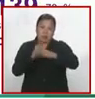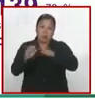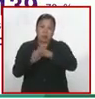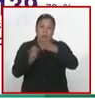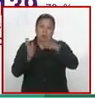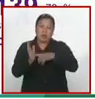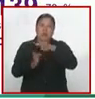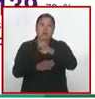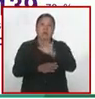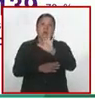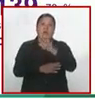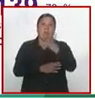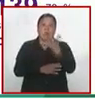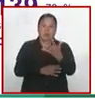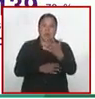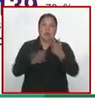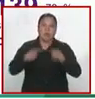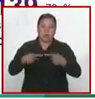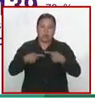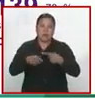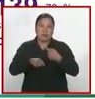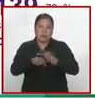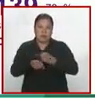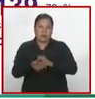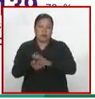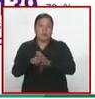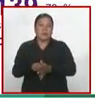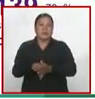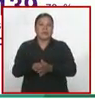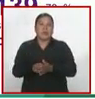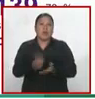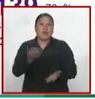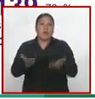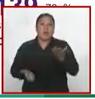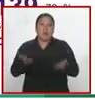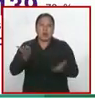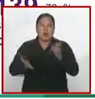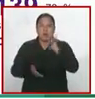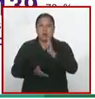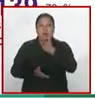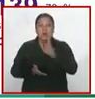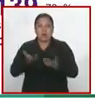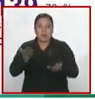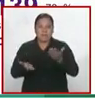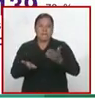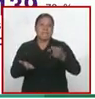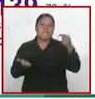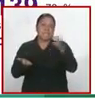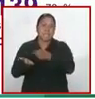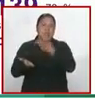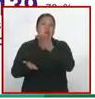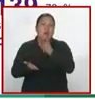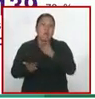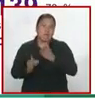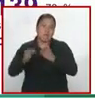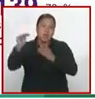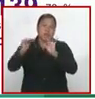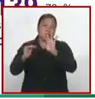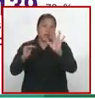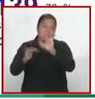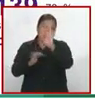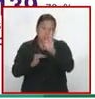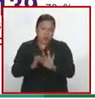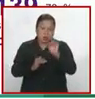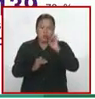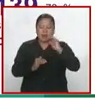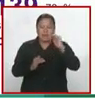1.455 casos por sexo los hombres presentan el 55 por ciento de casos y